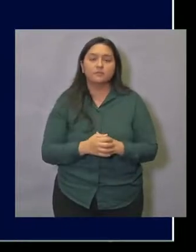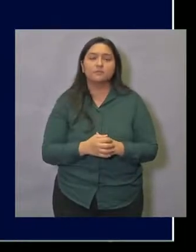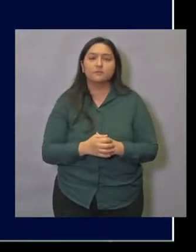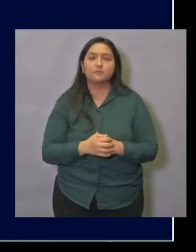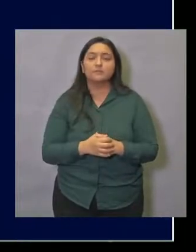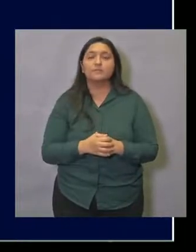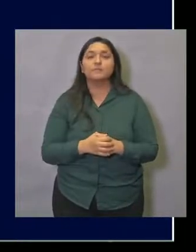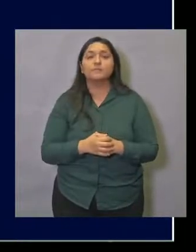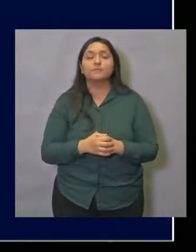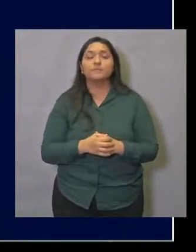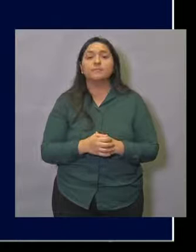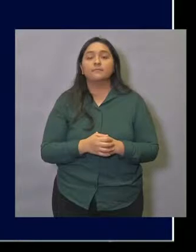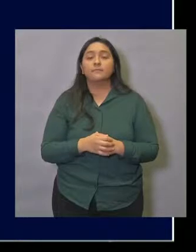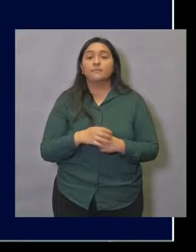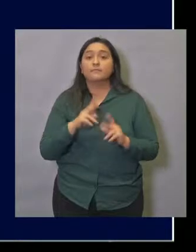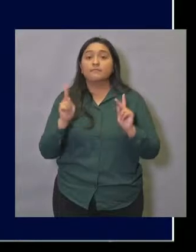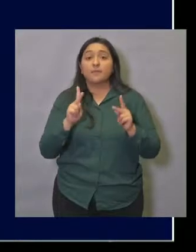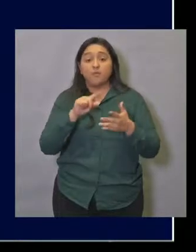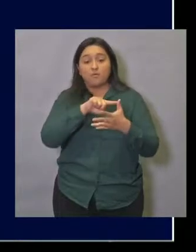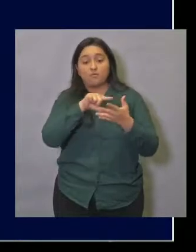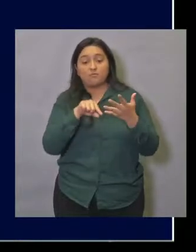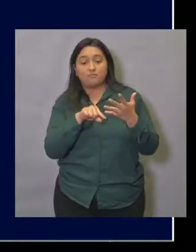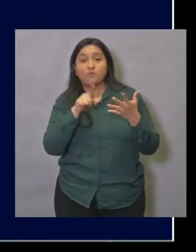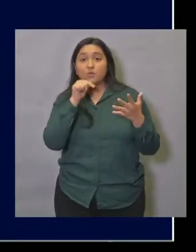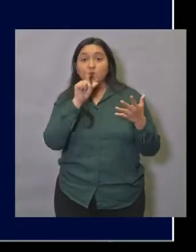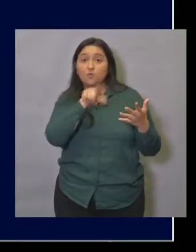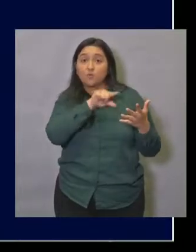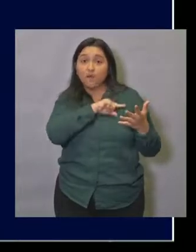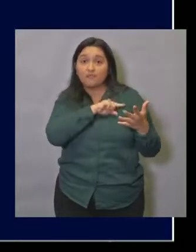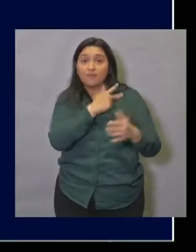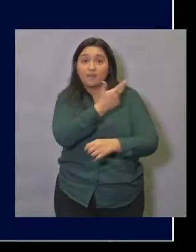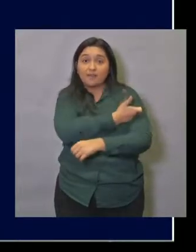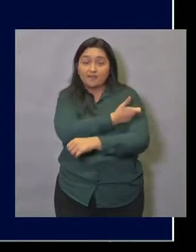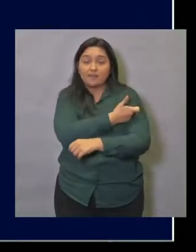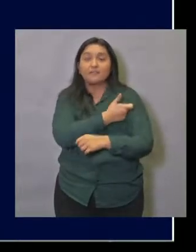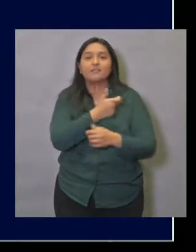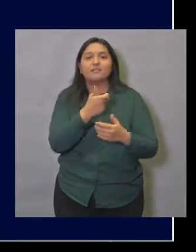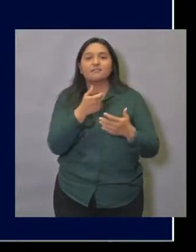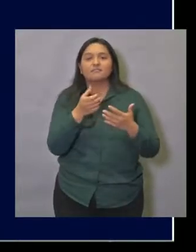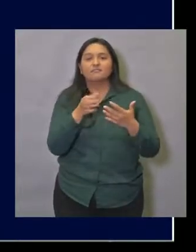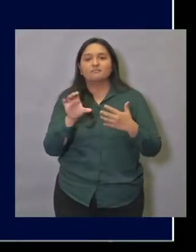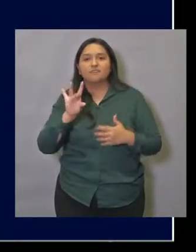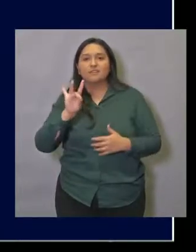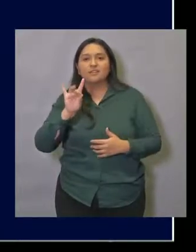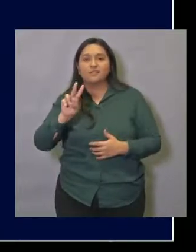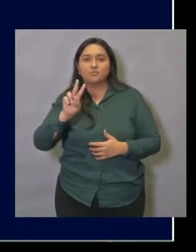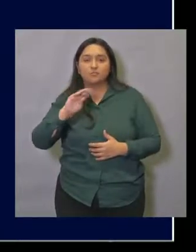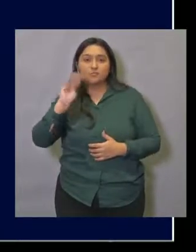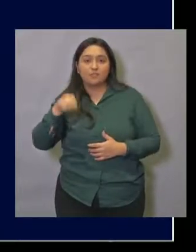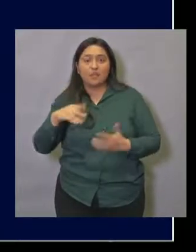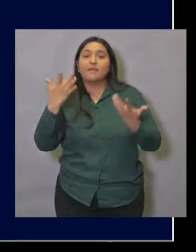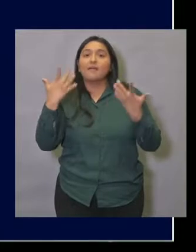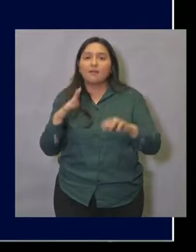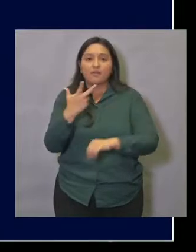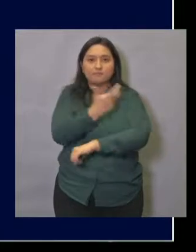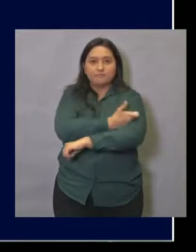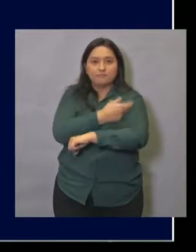que actualmente son elegibles para la vacuna, el 80% ha recibido al menos una dosis y el